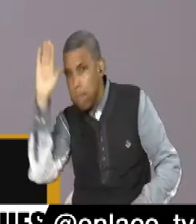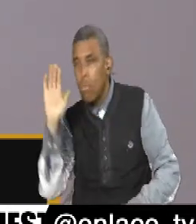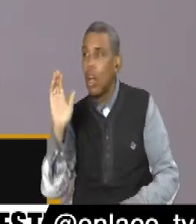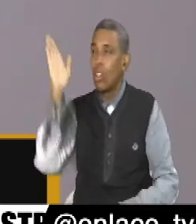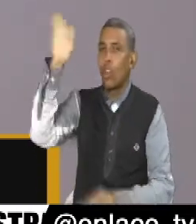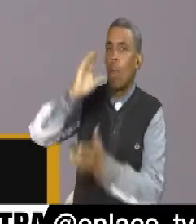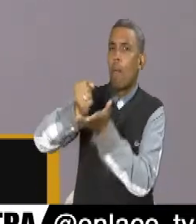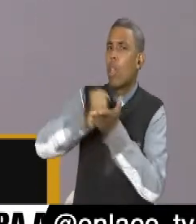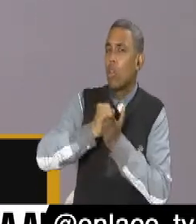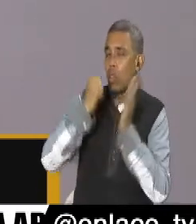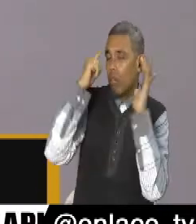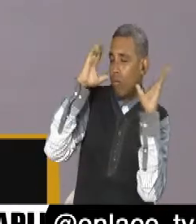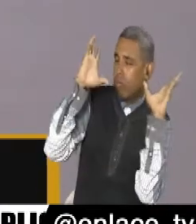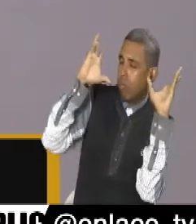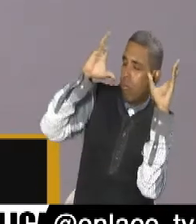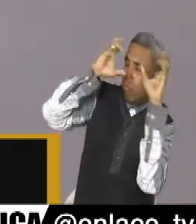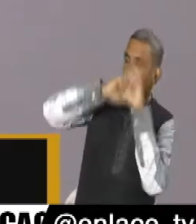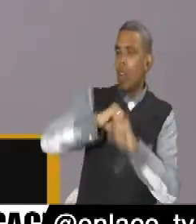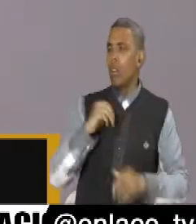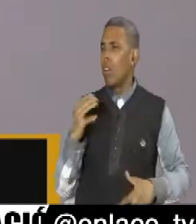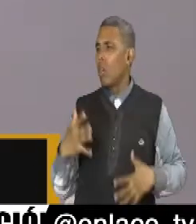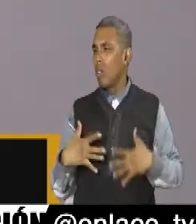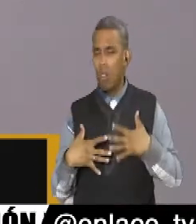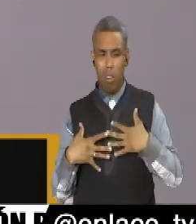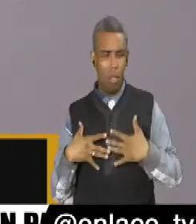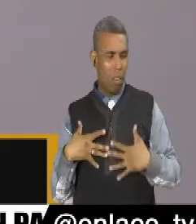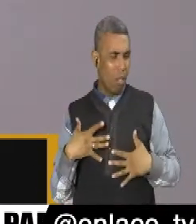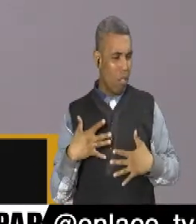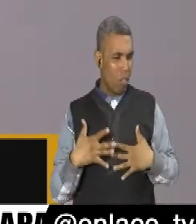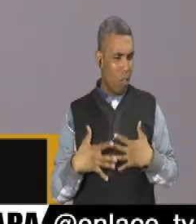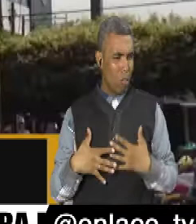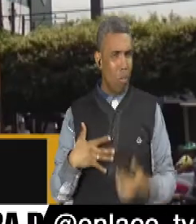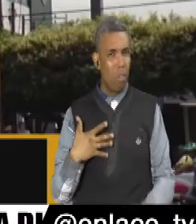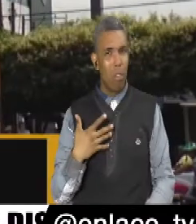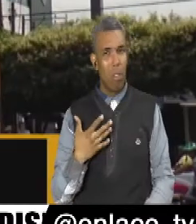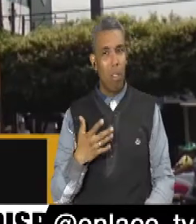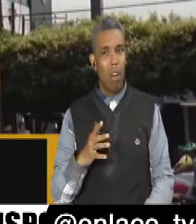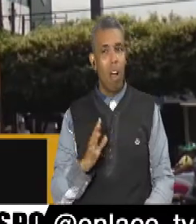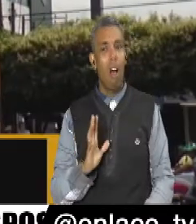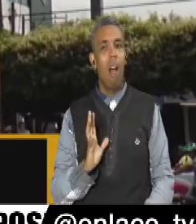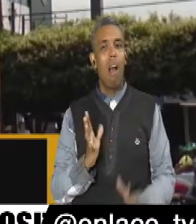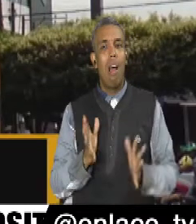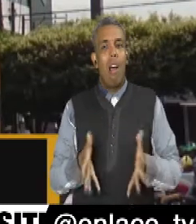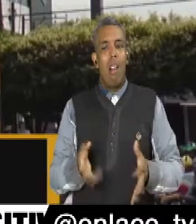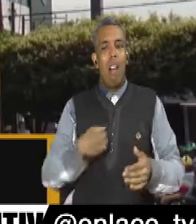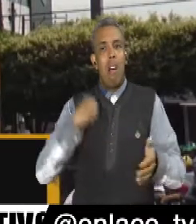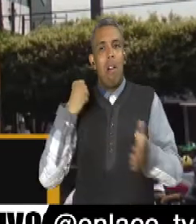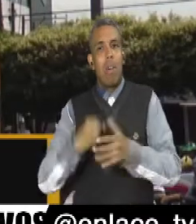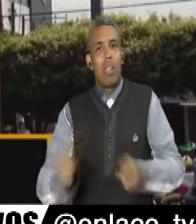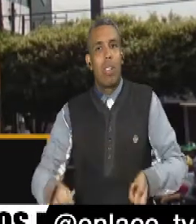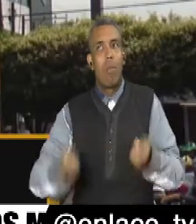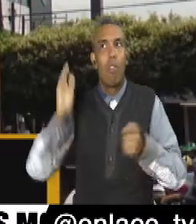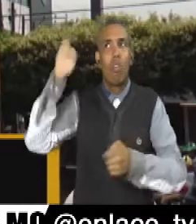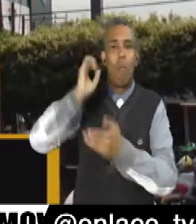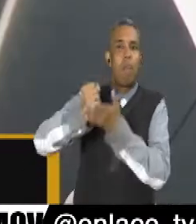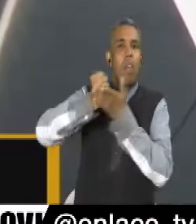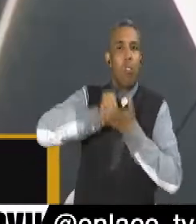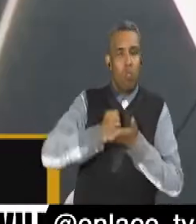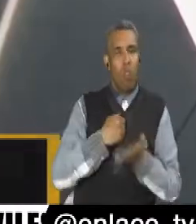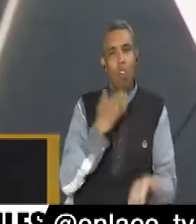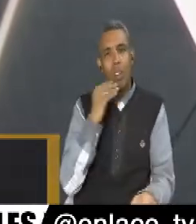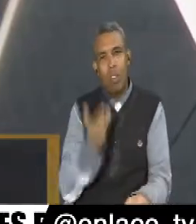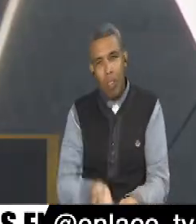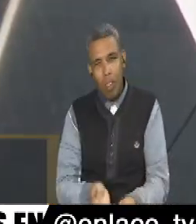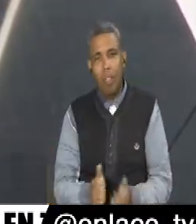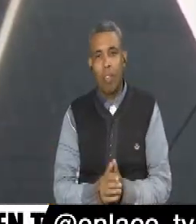tal vez eso era que Dios no quería que yo muriera. La estudiante se recupera en la clínica Magdalena, donde recibió atención